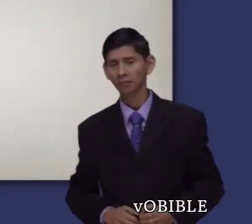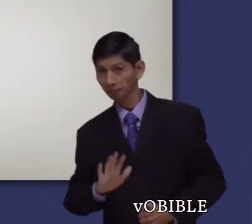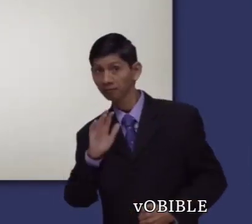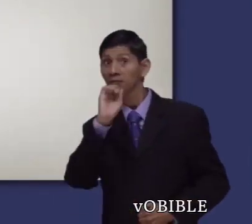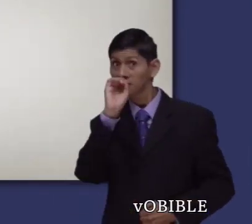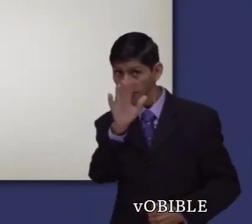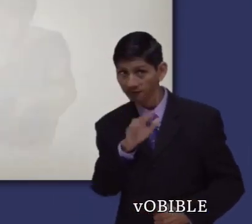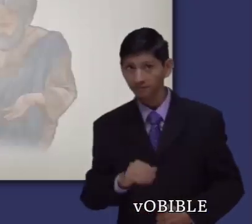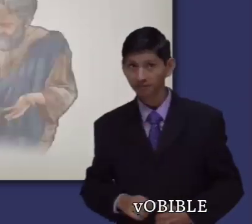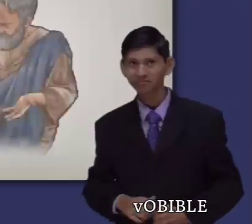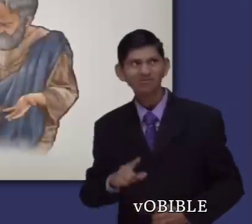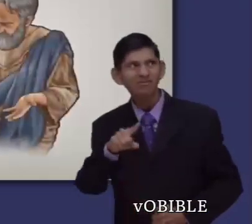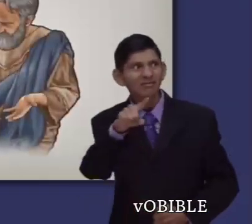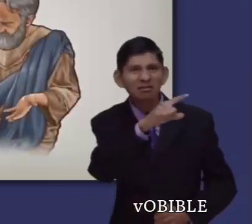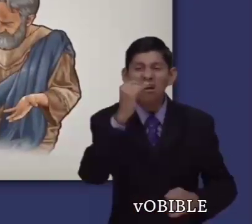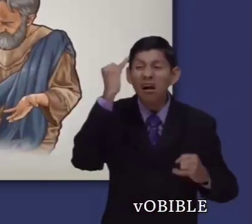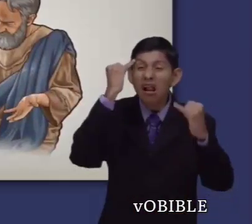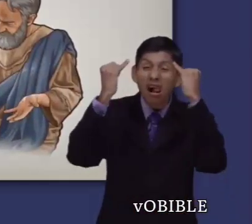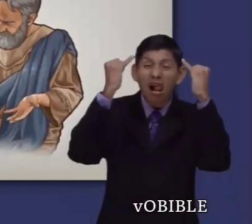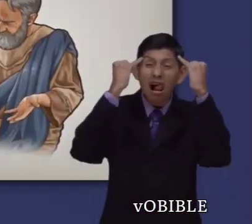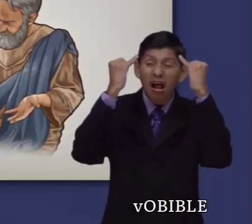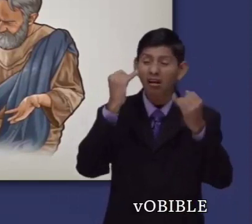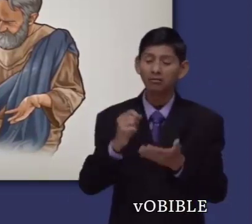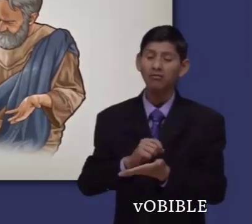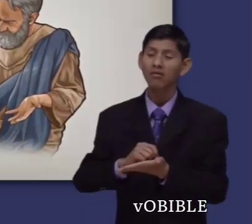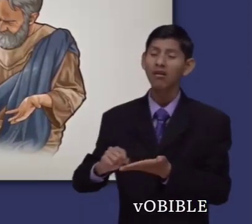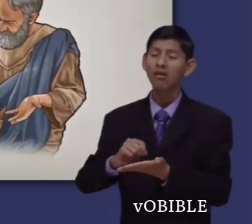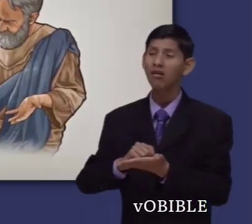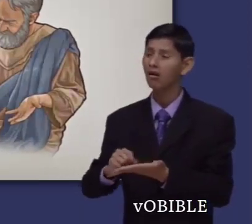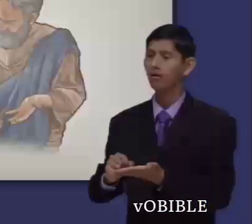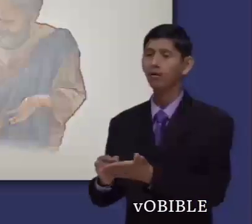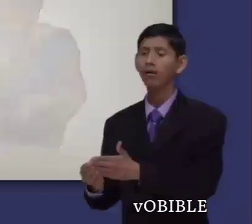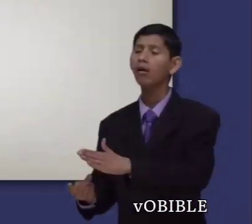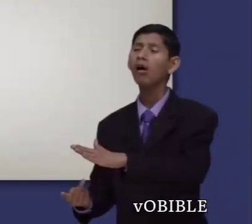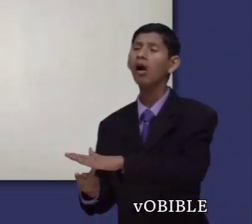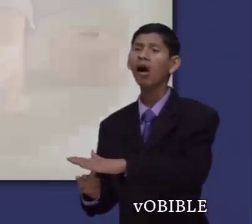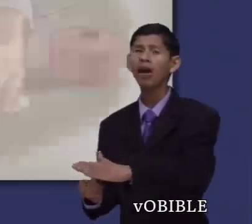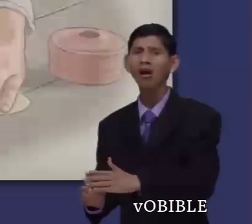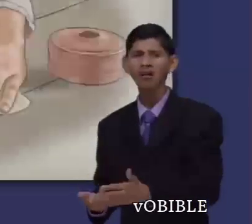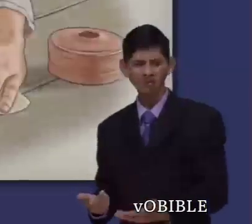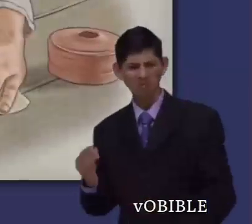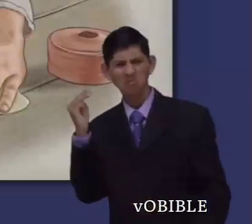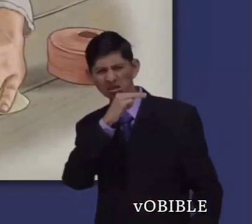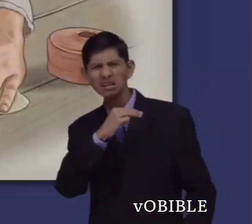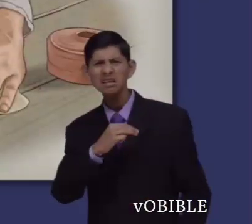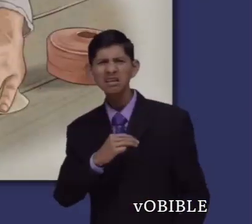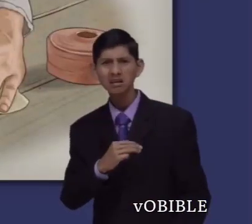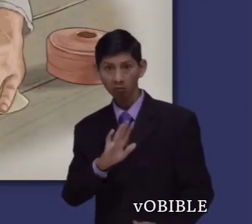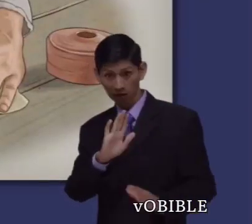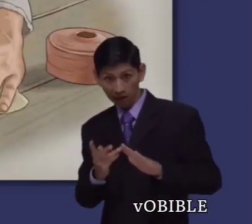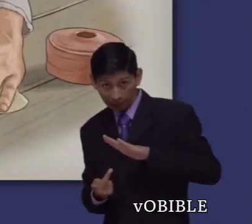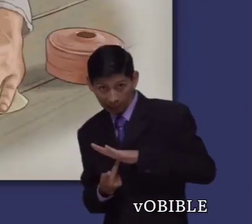¿Lo sabía? Al parecer estaba circulando una carta atribuida falsamente al apóstol Pablo. Por eso él